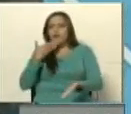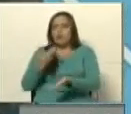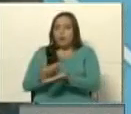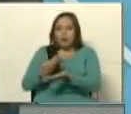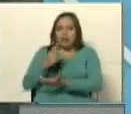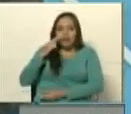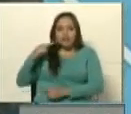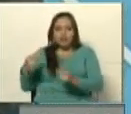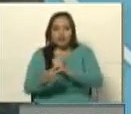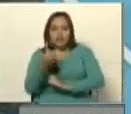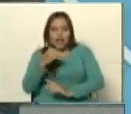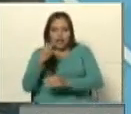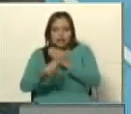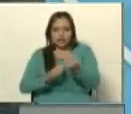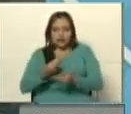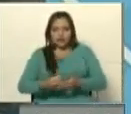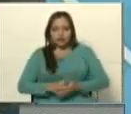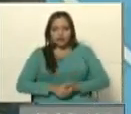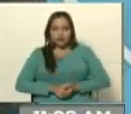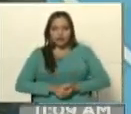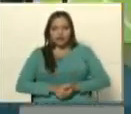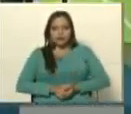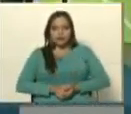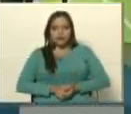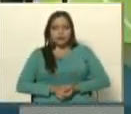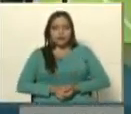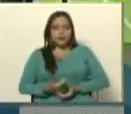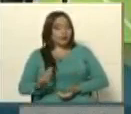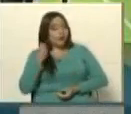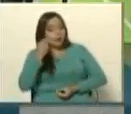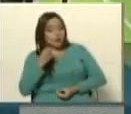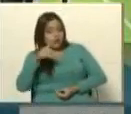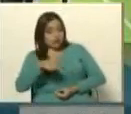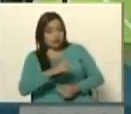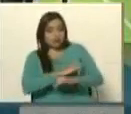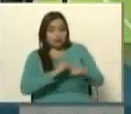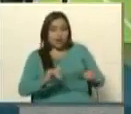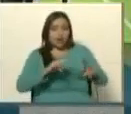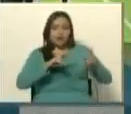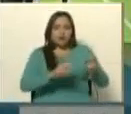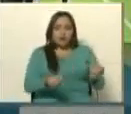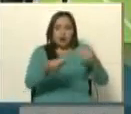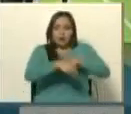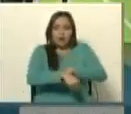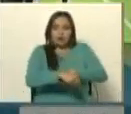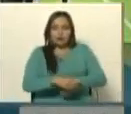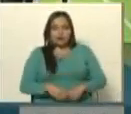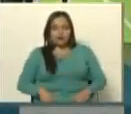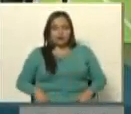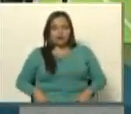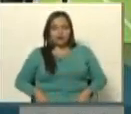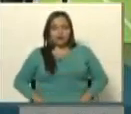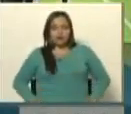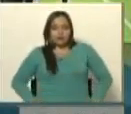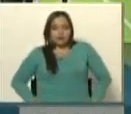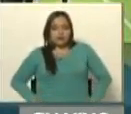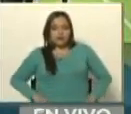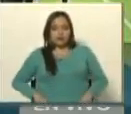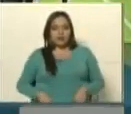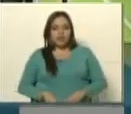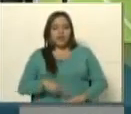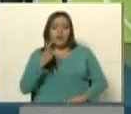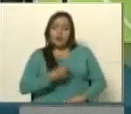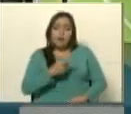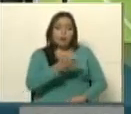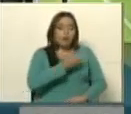que han podido intercambiar acá? No, yo creo que de aquí ya salimos con un nuevo consenso de que hay que luchar por la verdad. Hay